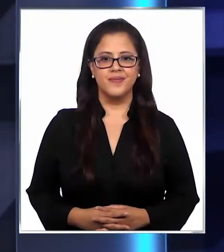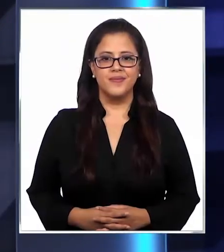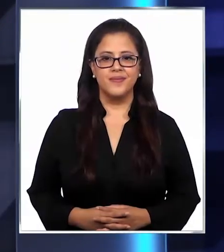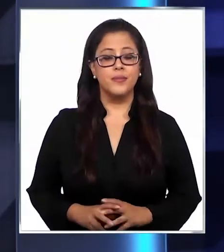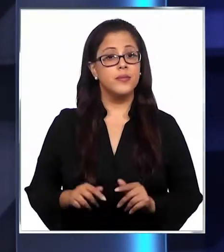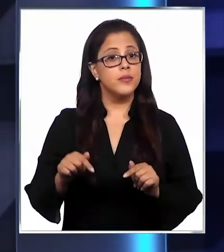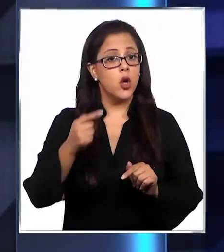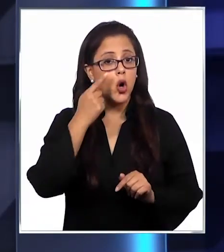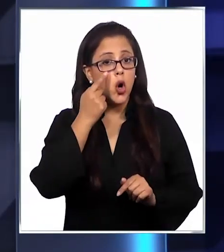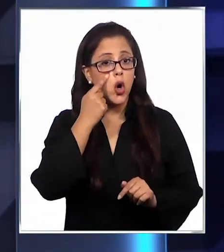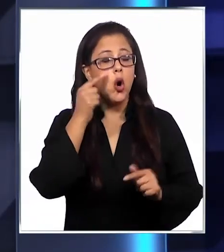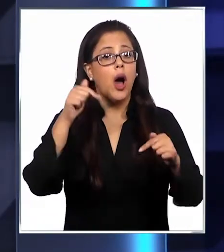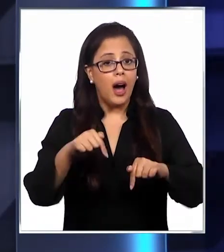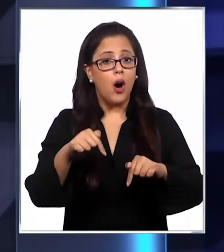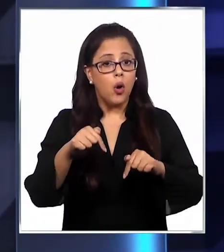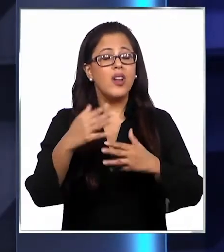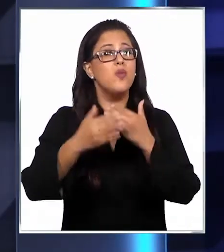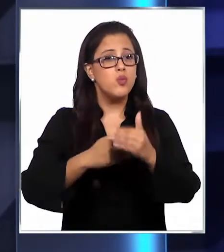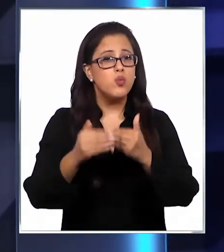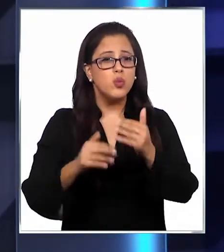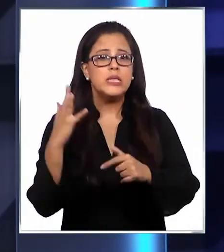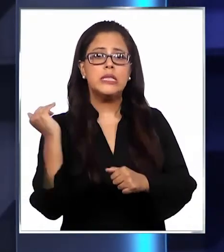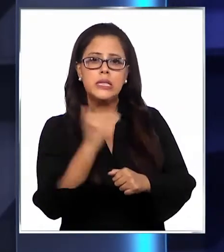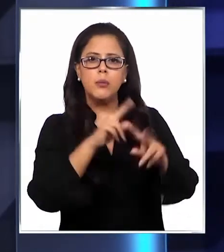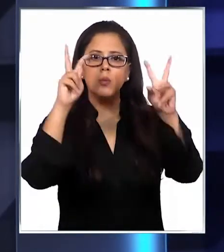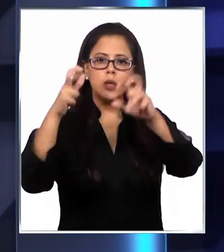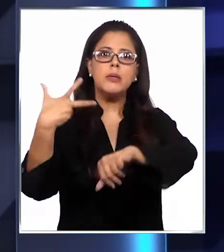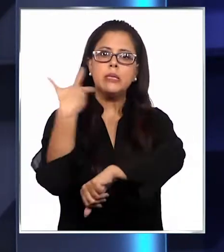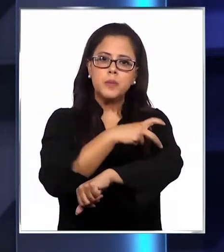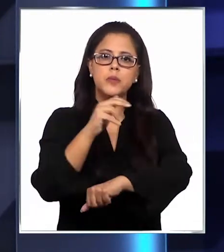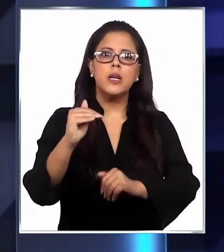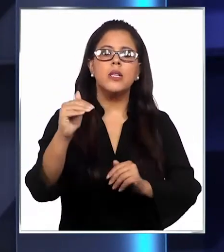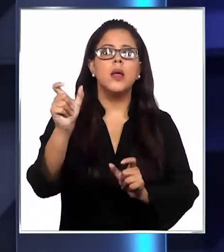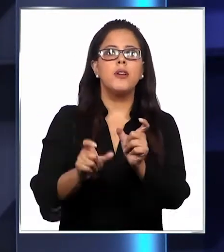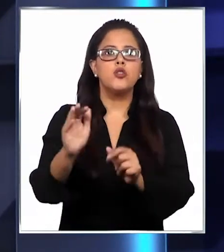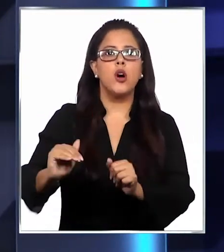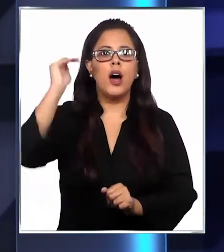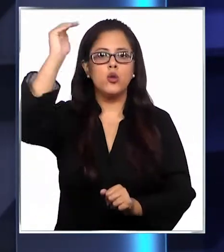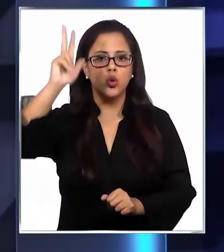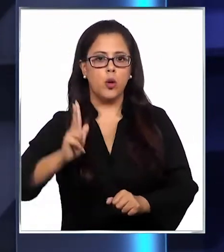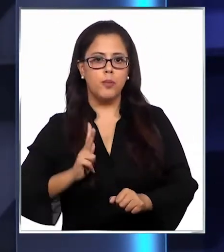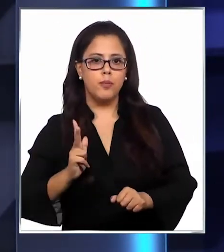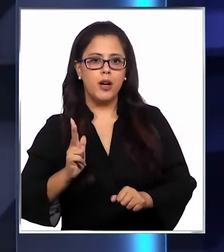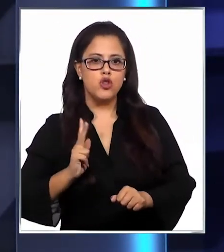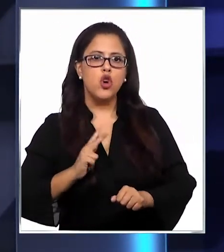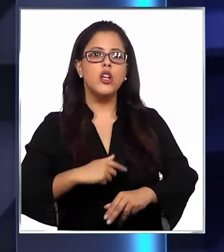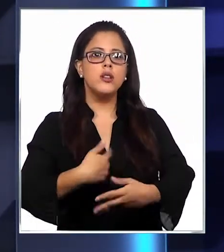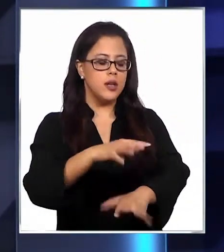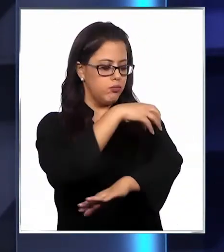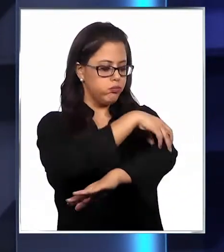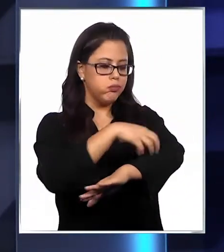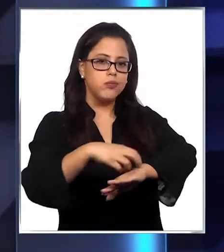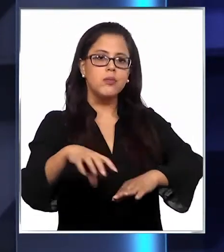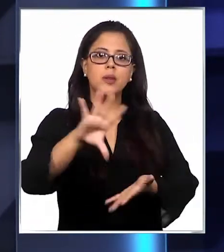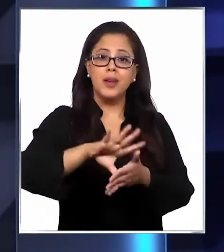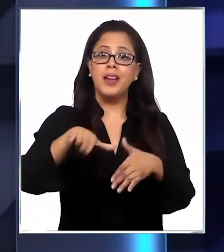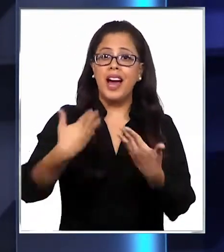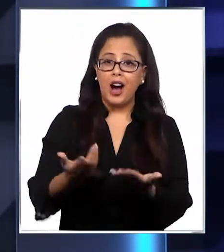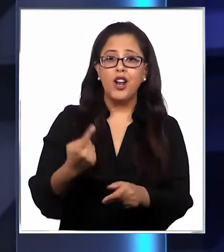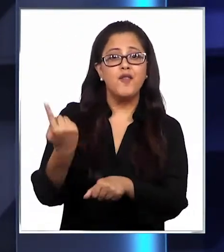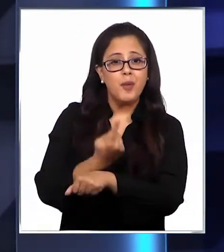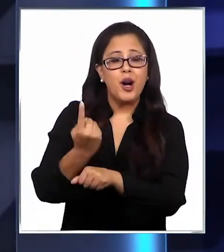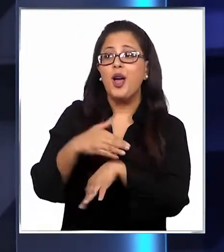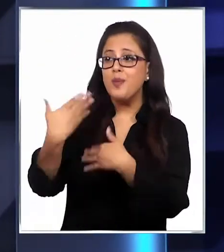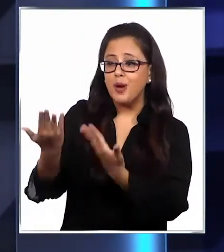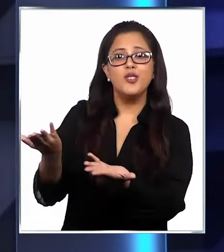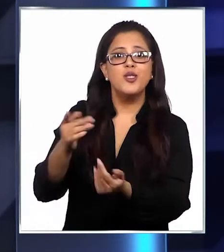Estamos viviendo un proceso rápido, muy acelerado de vacunación de adultos mayores a lo largo de todo nuestro país y de eso queremos hablar a continuación. Por eso está